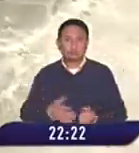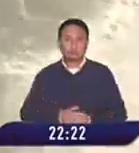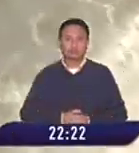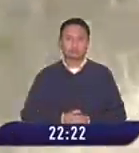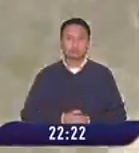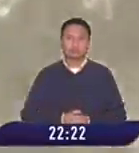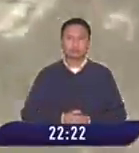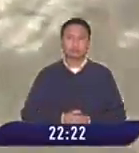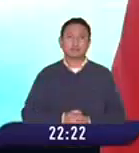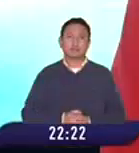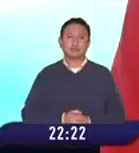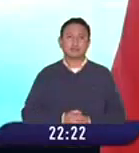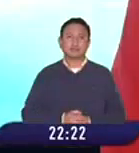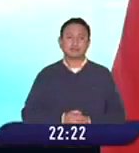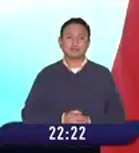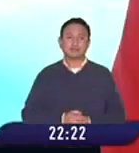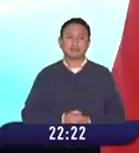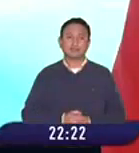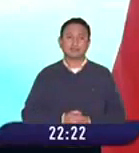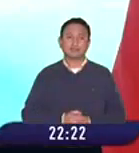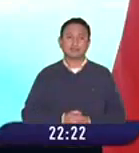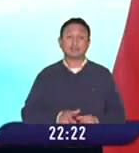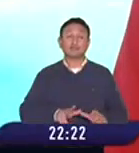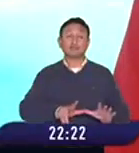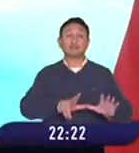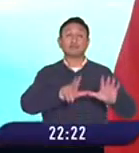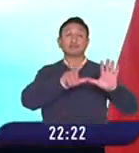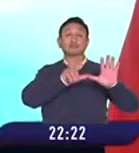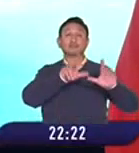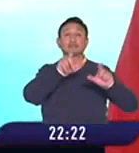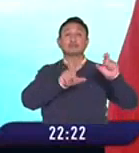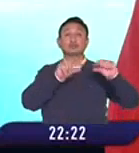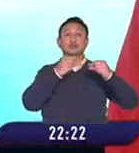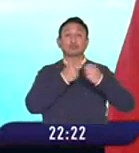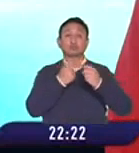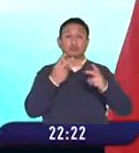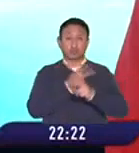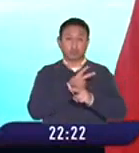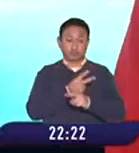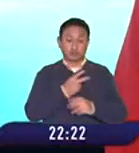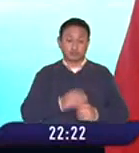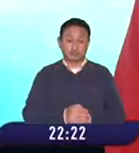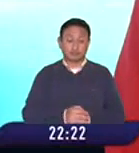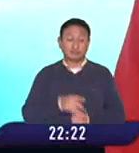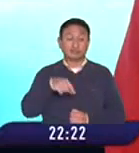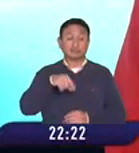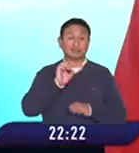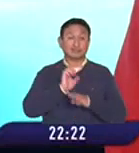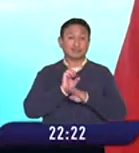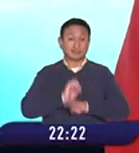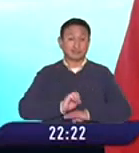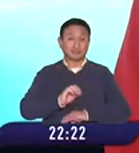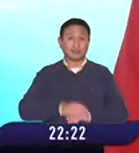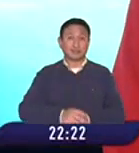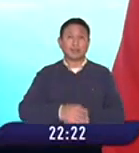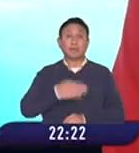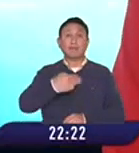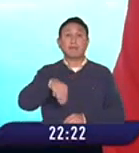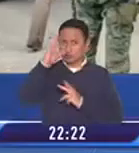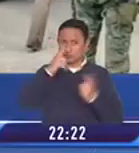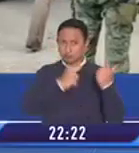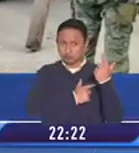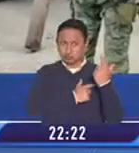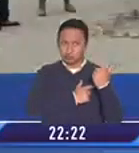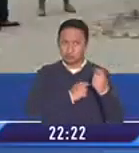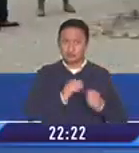Iván Casamen. 8 supuestos integrantes de bandas delictivas que operan en el país fueron aprehendidos este miércoles y